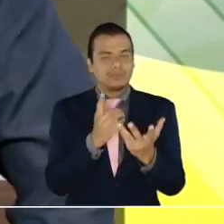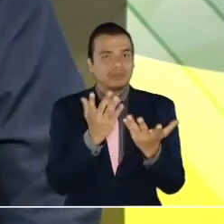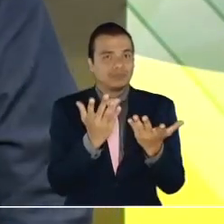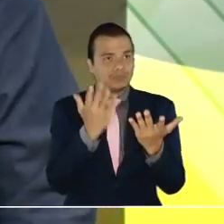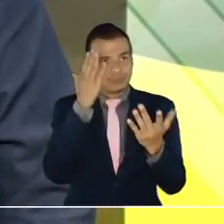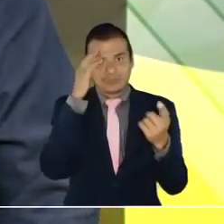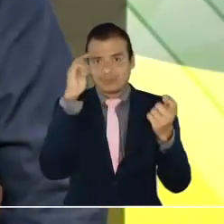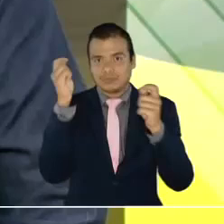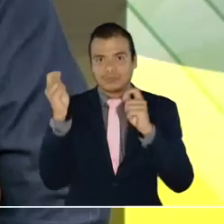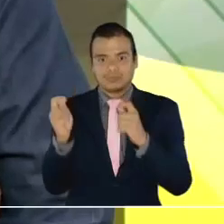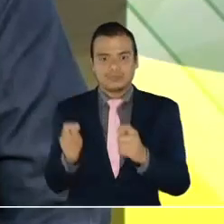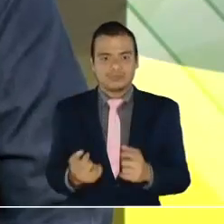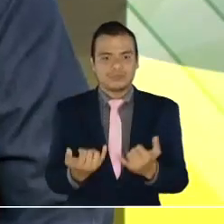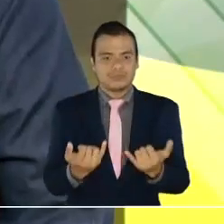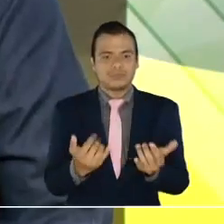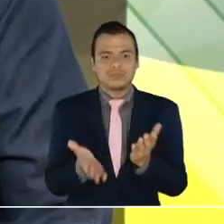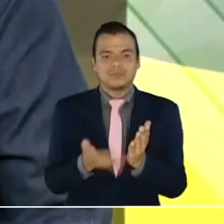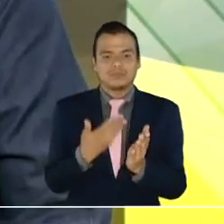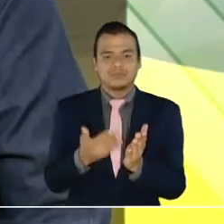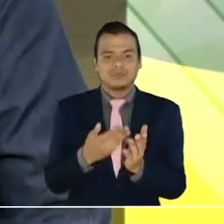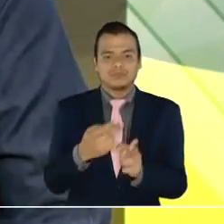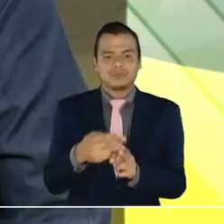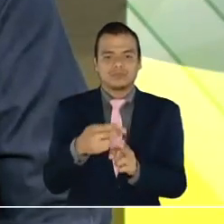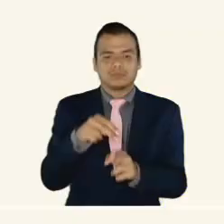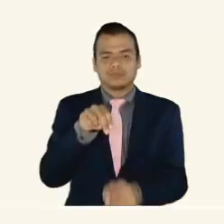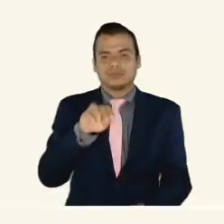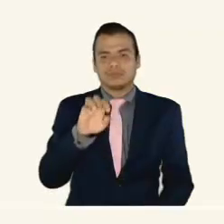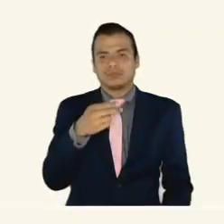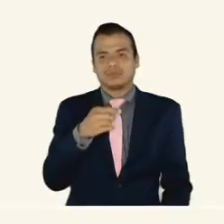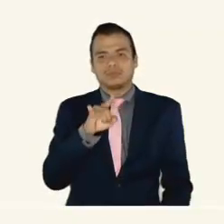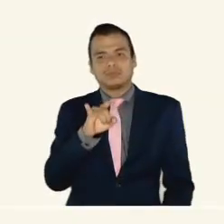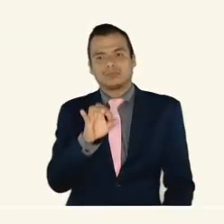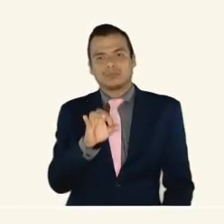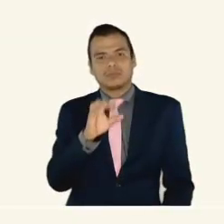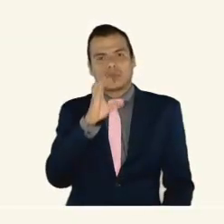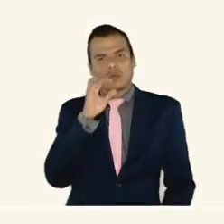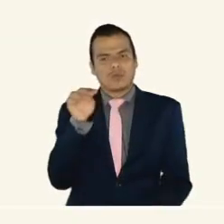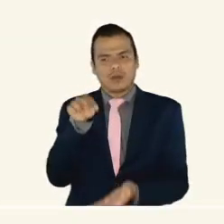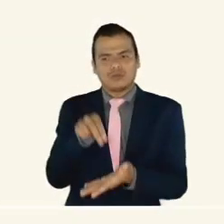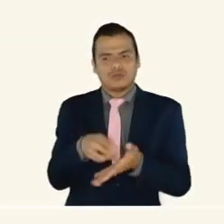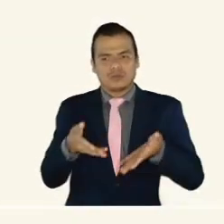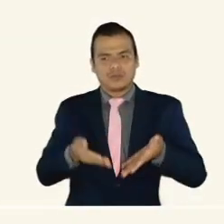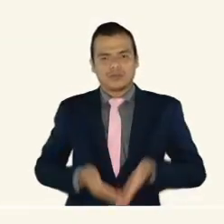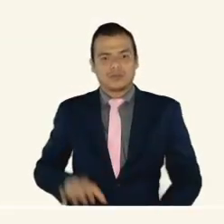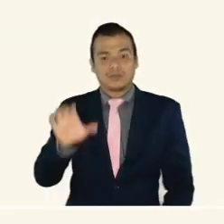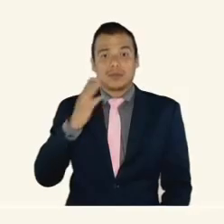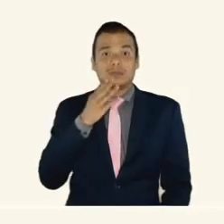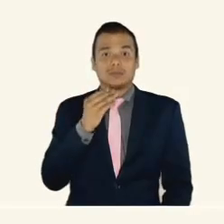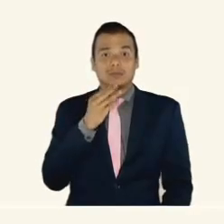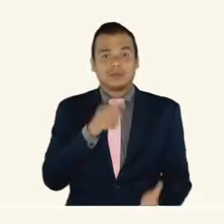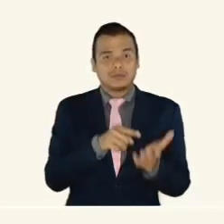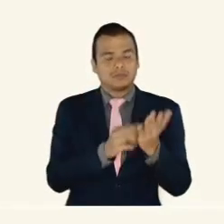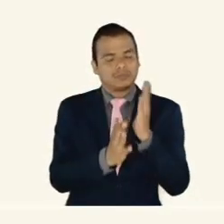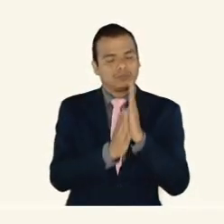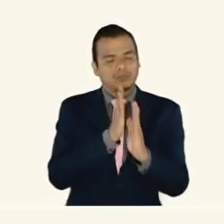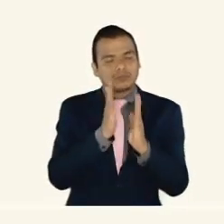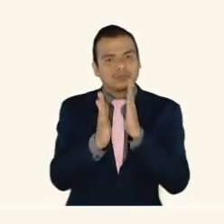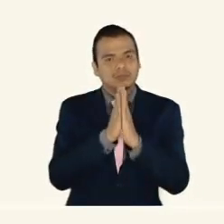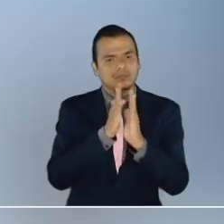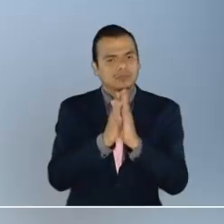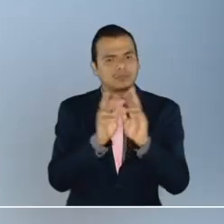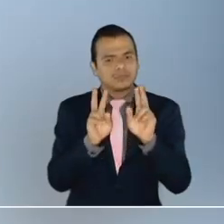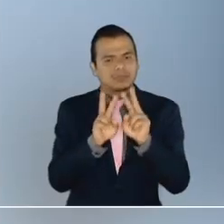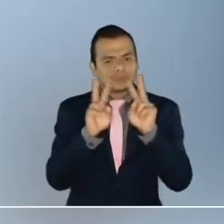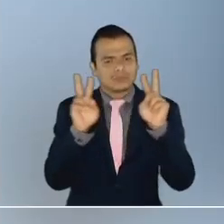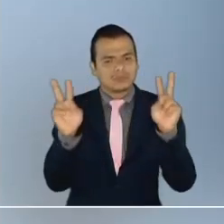Nexus, el nuevo libro del pensador israelí Yuval Noah Harari. En su apasionante relato, Harari nos ofrece una visión de un futuro cada vez más